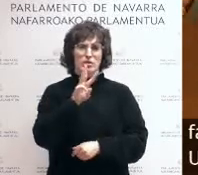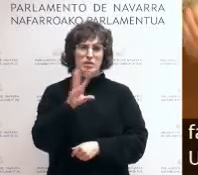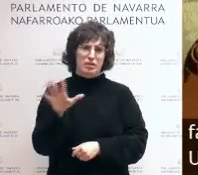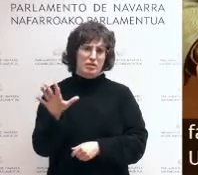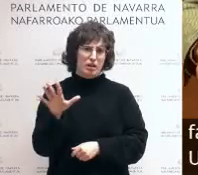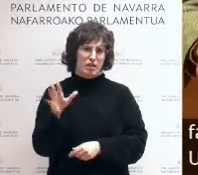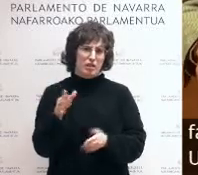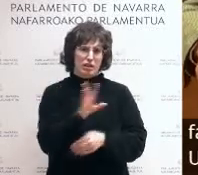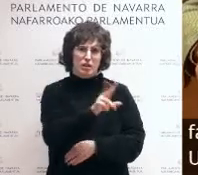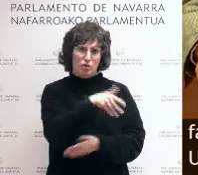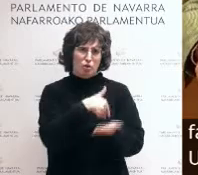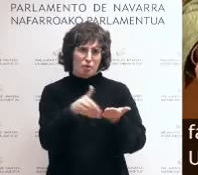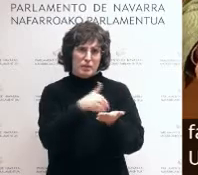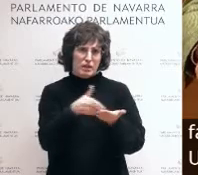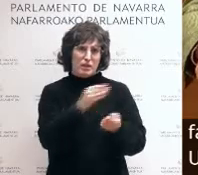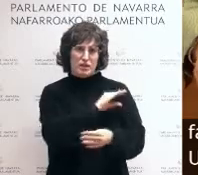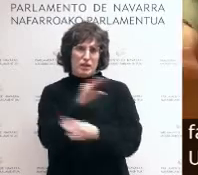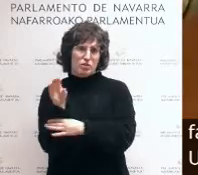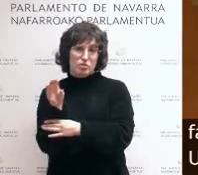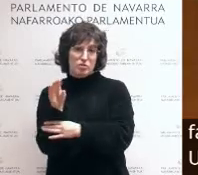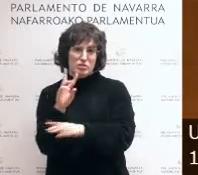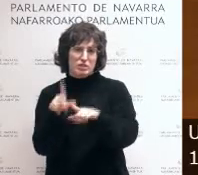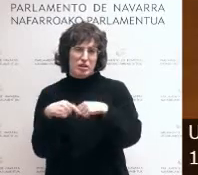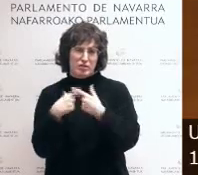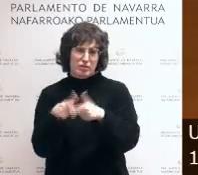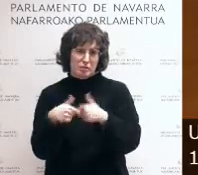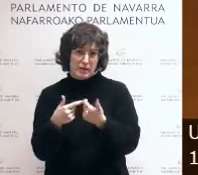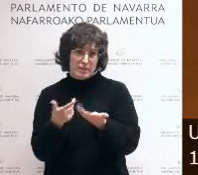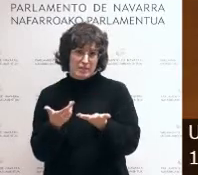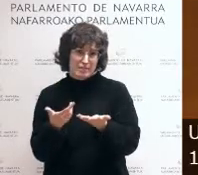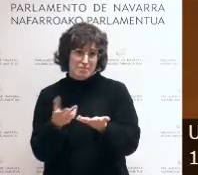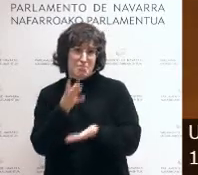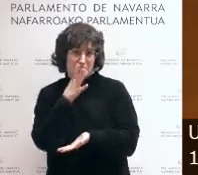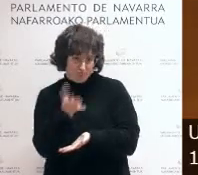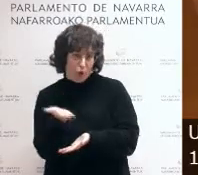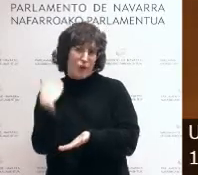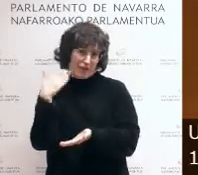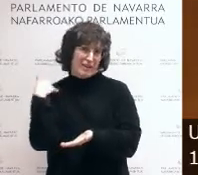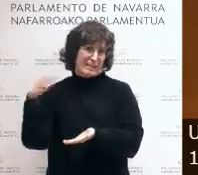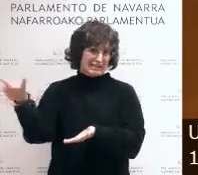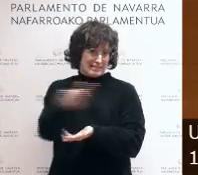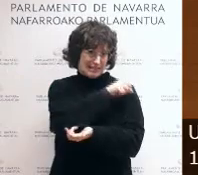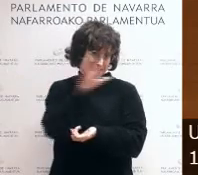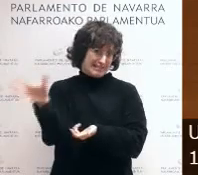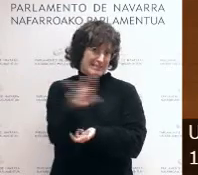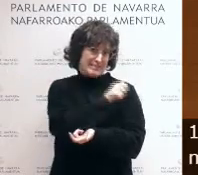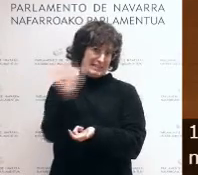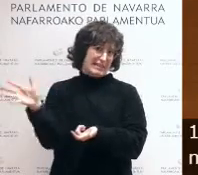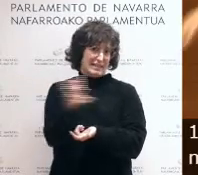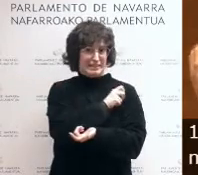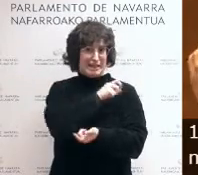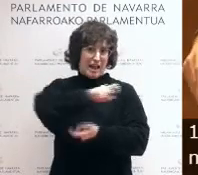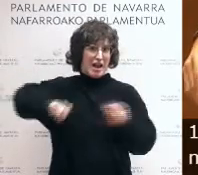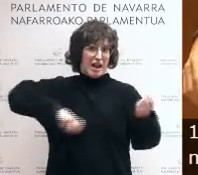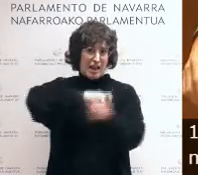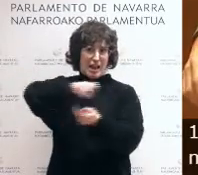damos 135 millones a las familias. Los que les han quitado los 135 millones que les han ido quitando año a año cada uno de